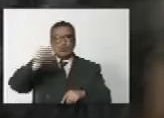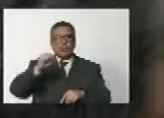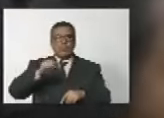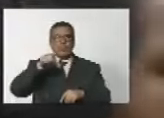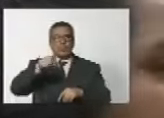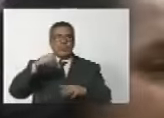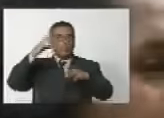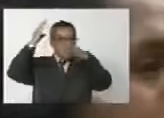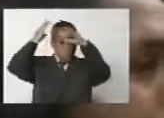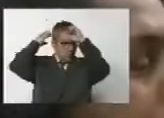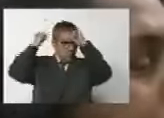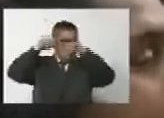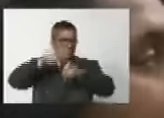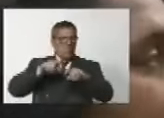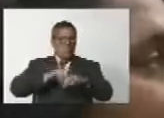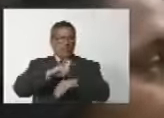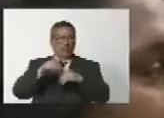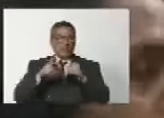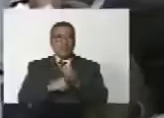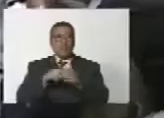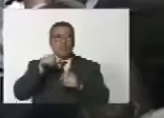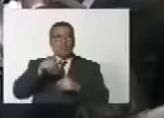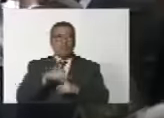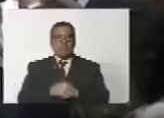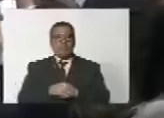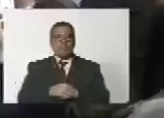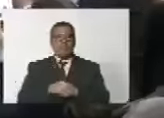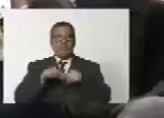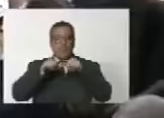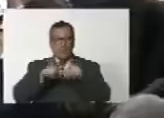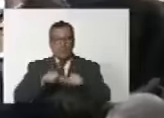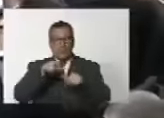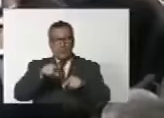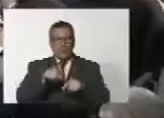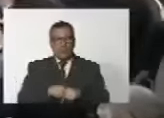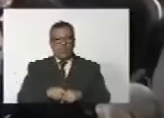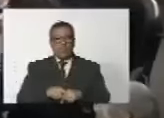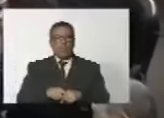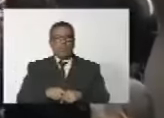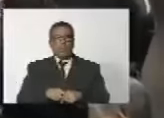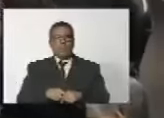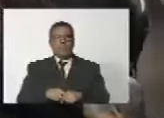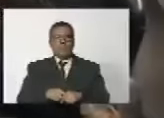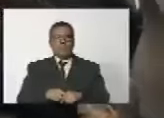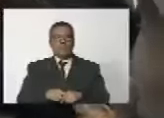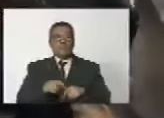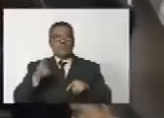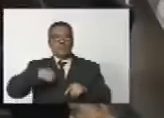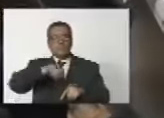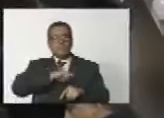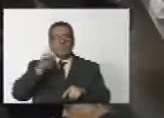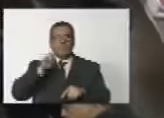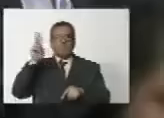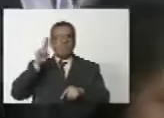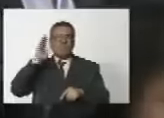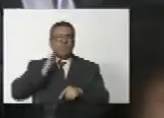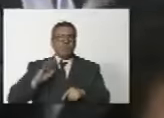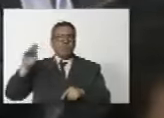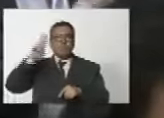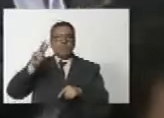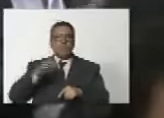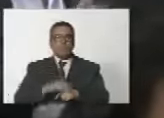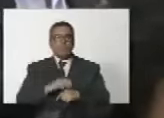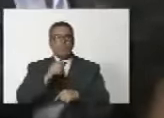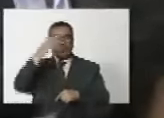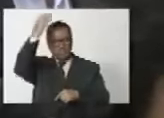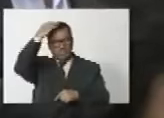como embajadora plenipotenciaria y permanente de nuestro país en la República,